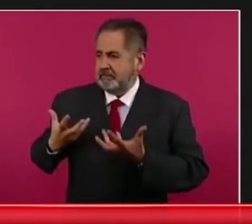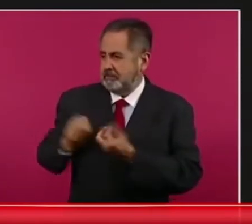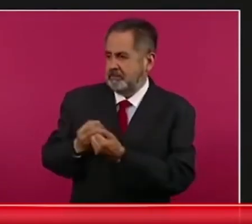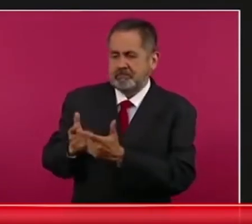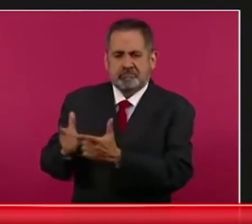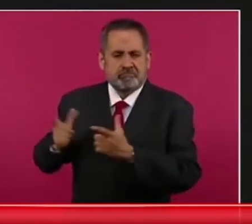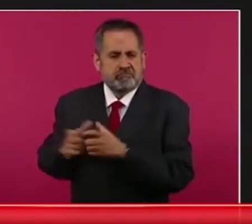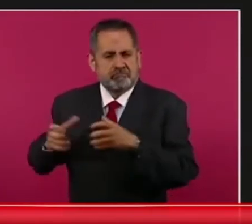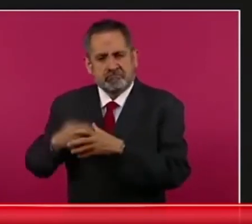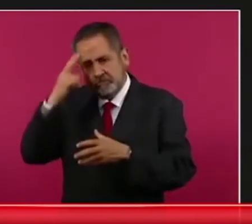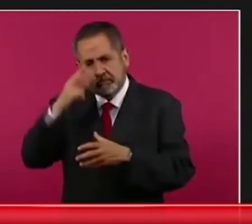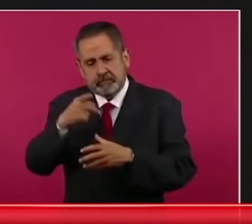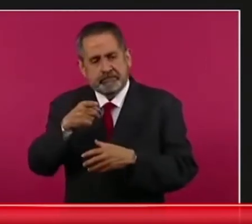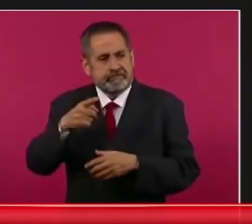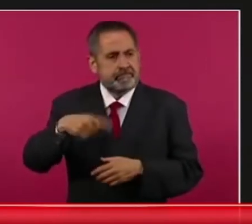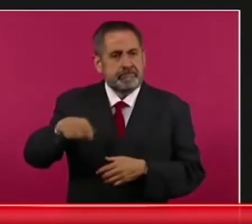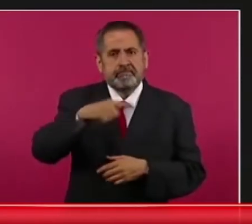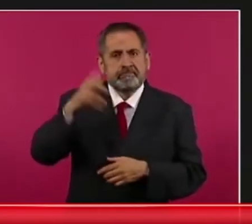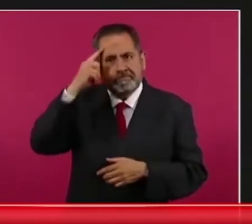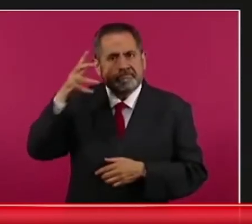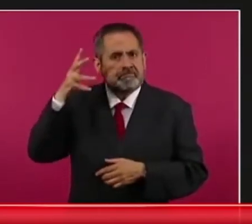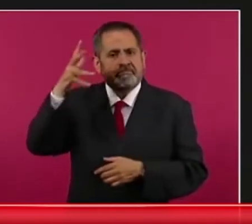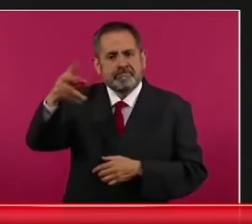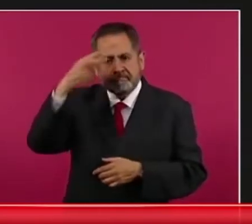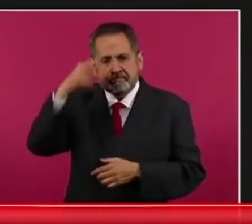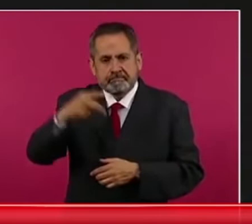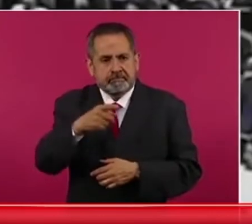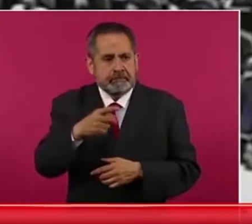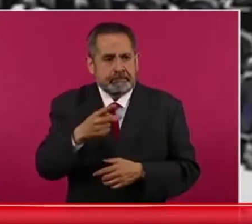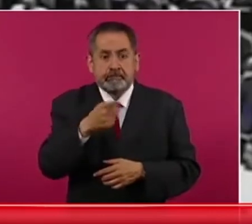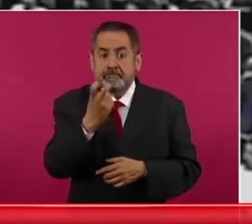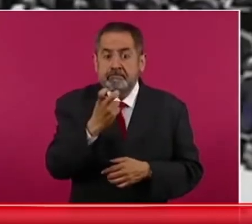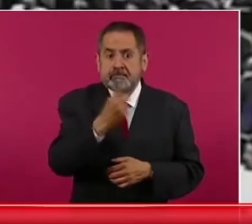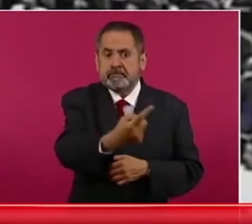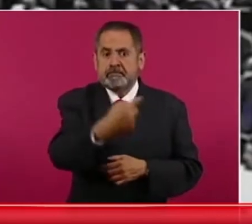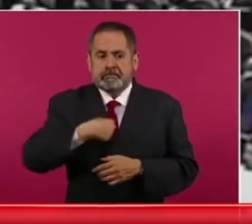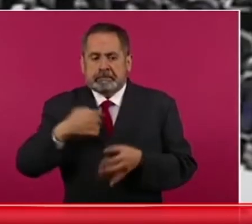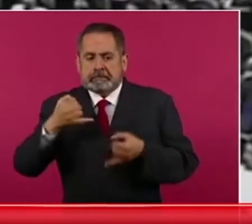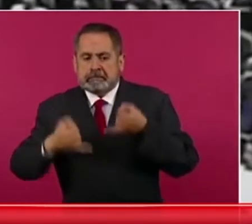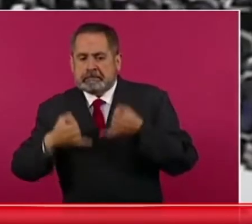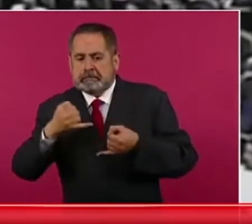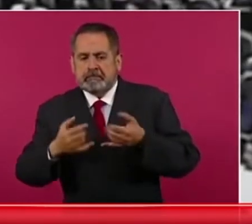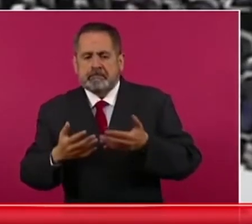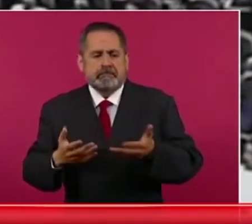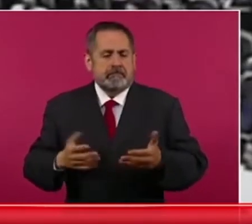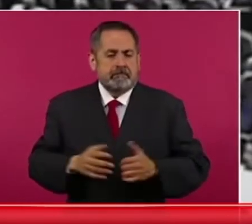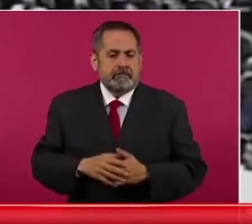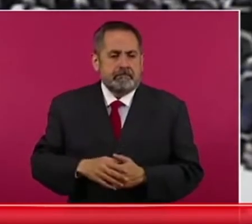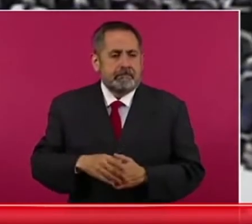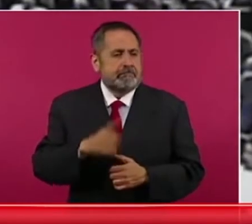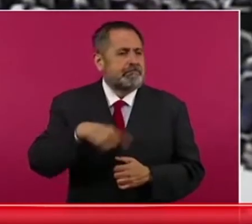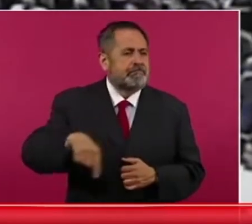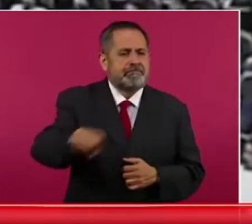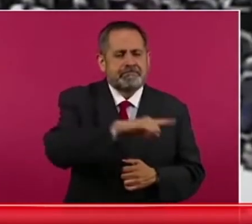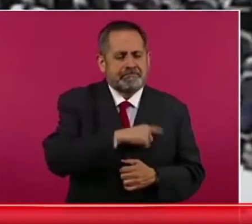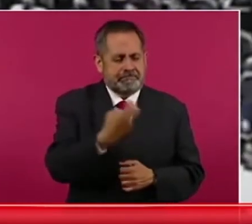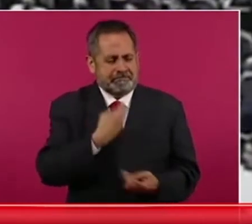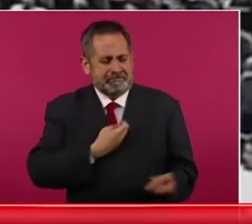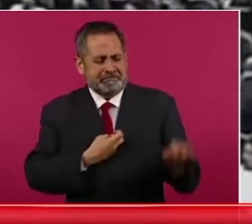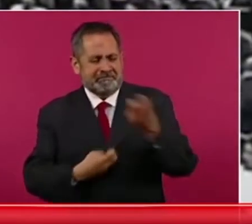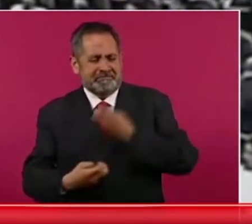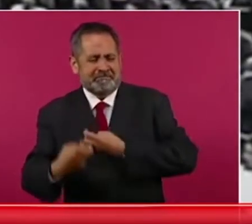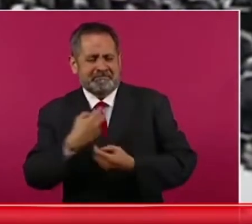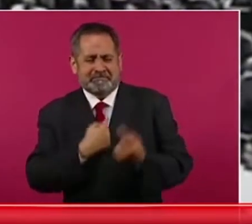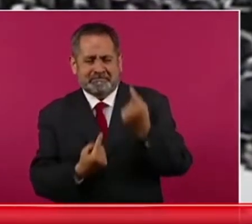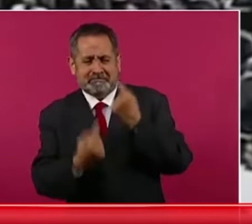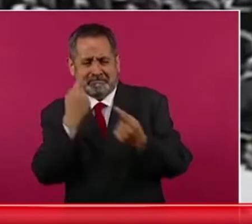otros mexicanos para el futuro de nuestra patria. Quienes me difaman, calumnian y